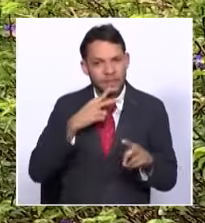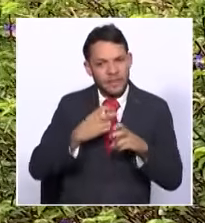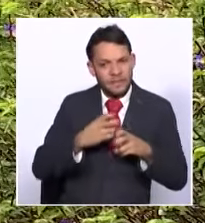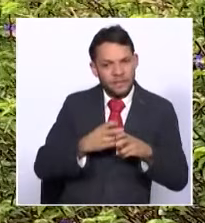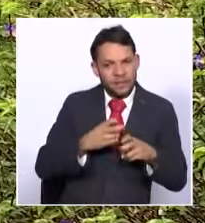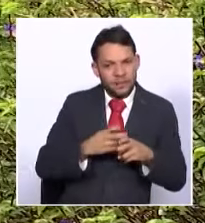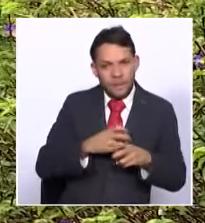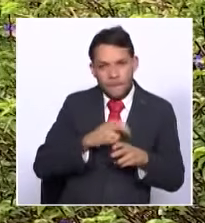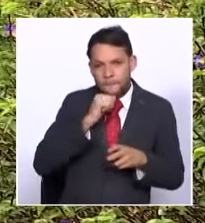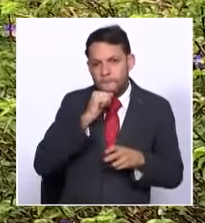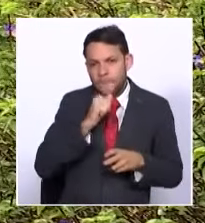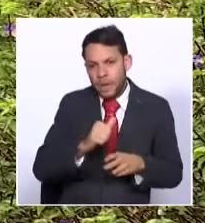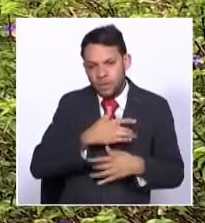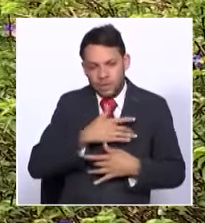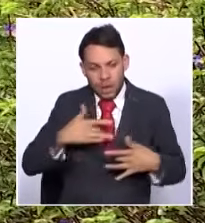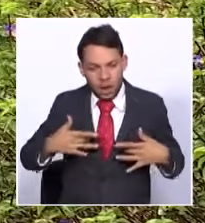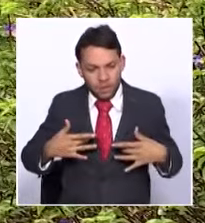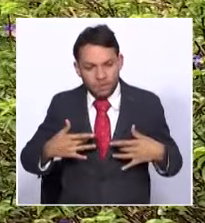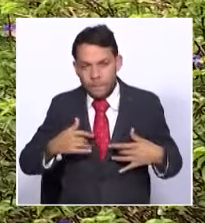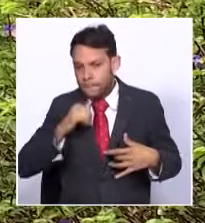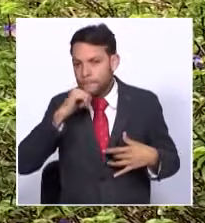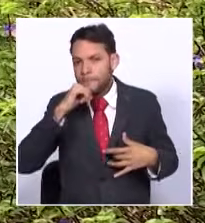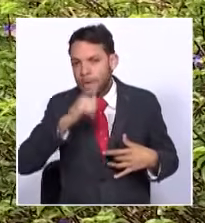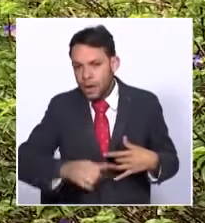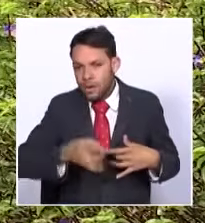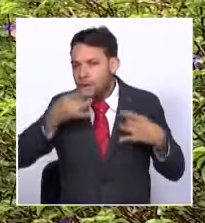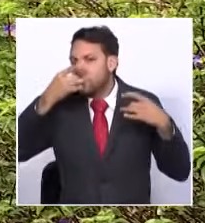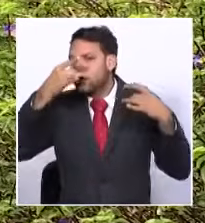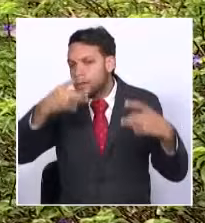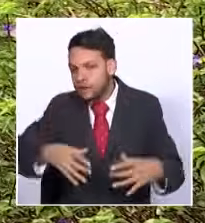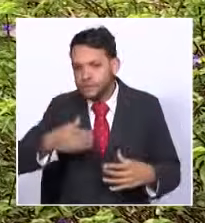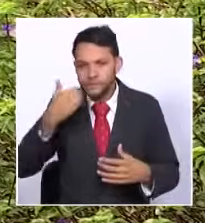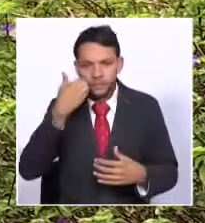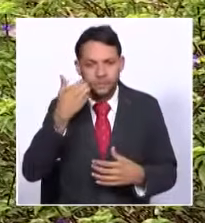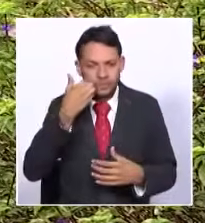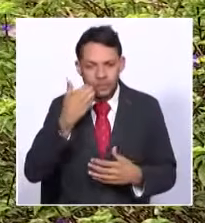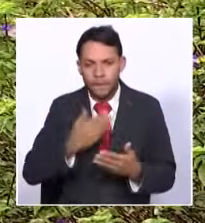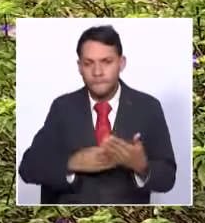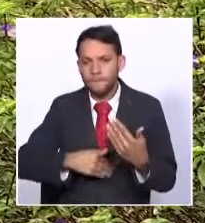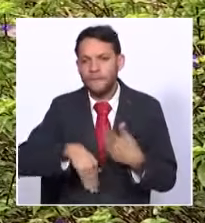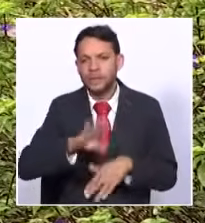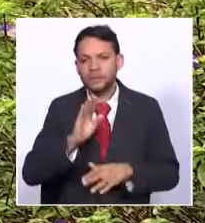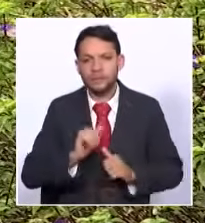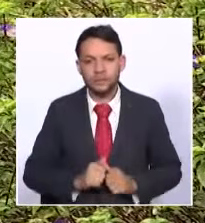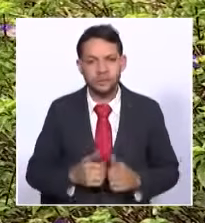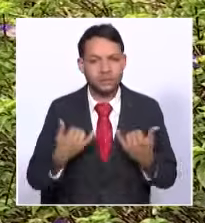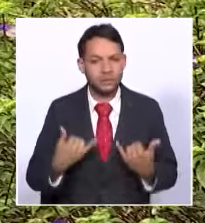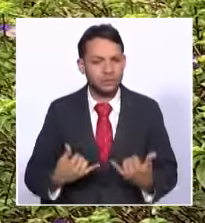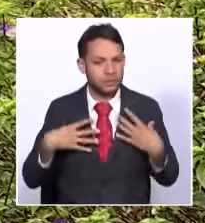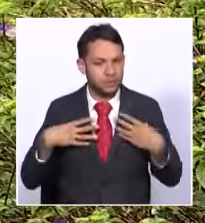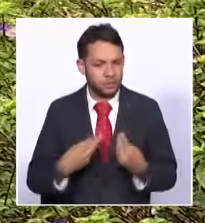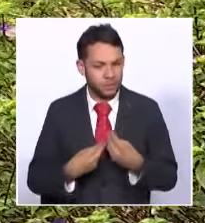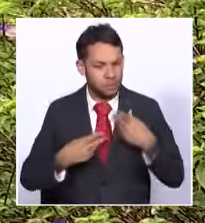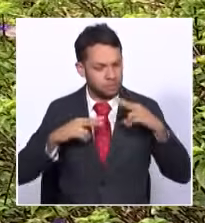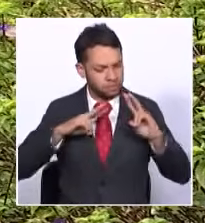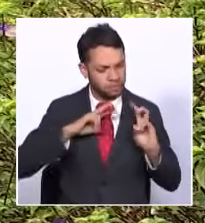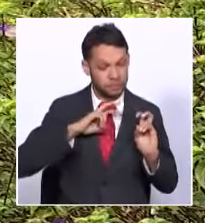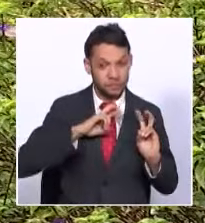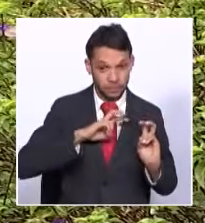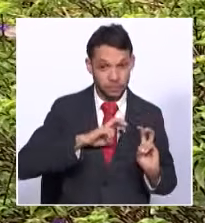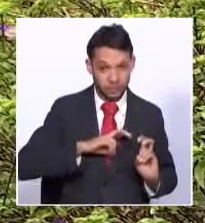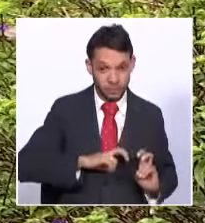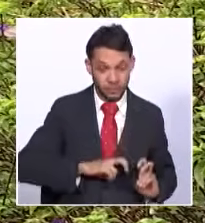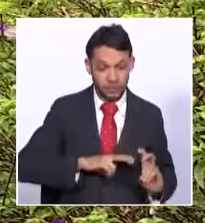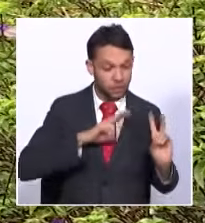peor la cura que la enfermedad. No puede ser. Y entonces, en ese proceso de investigación, porque es que